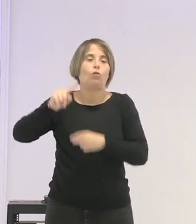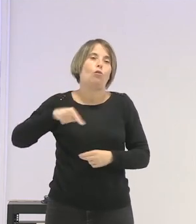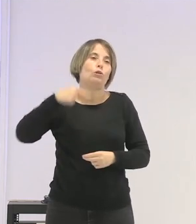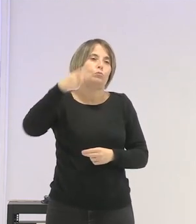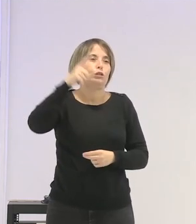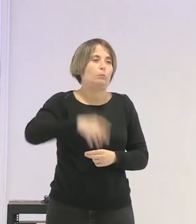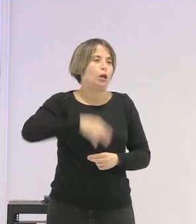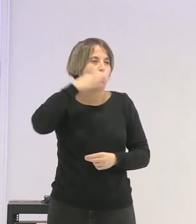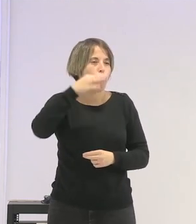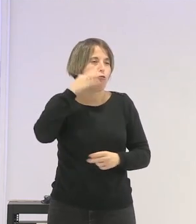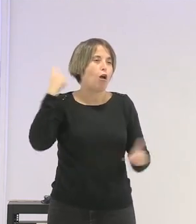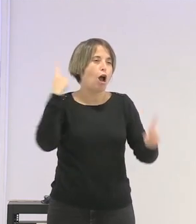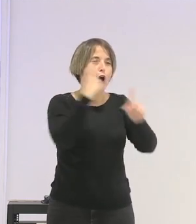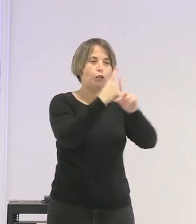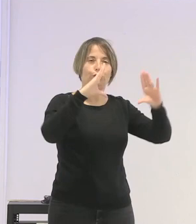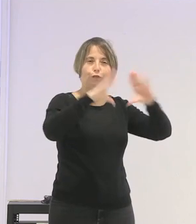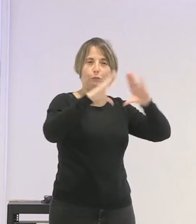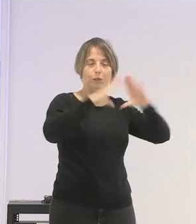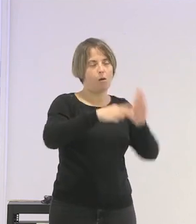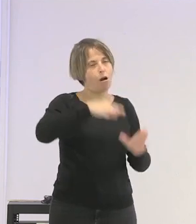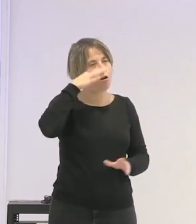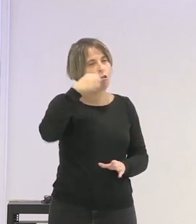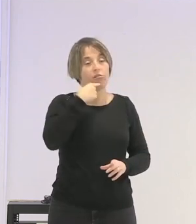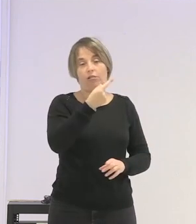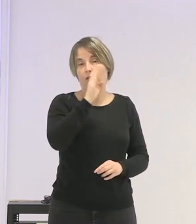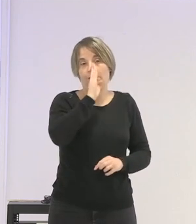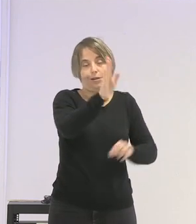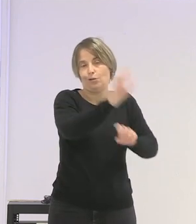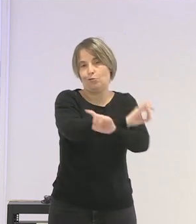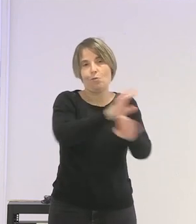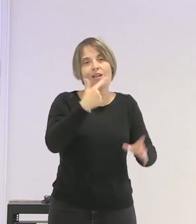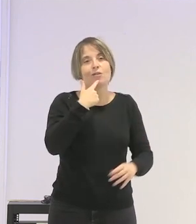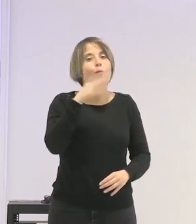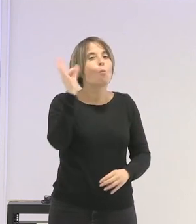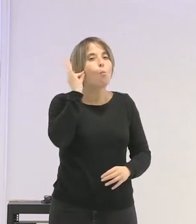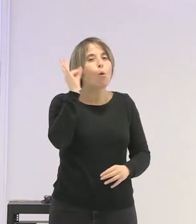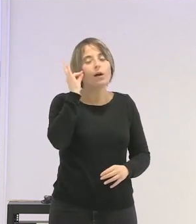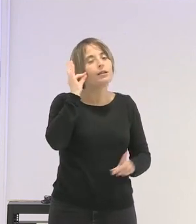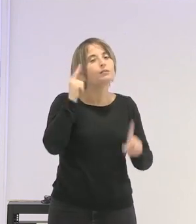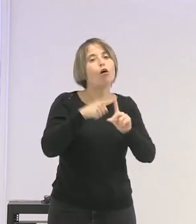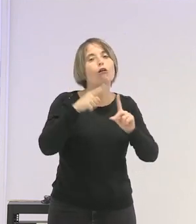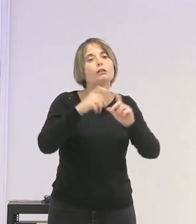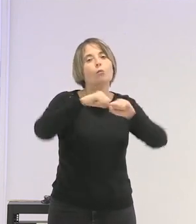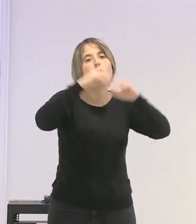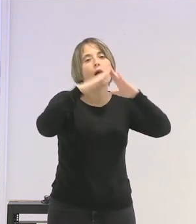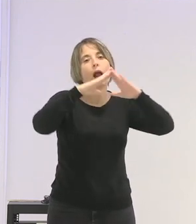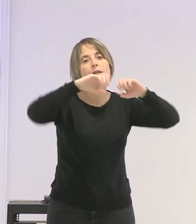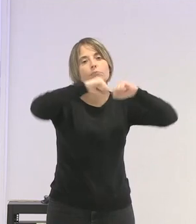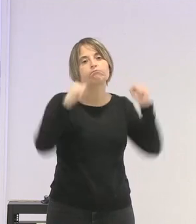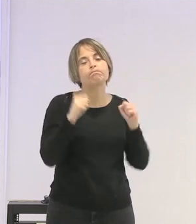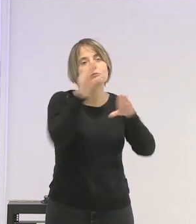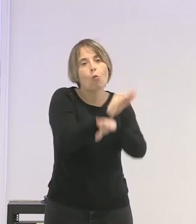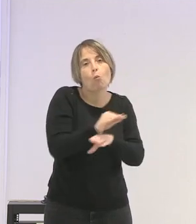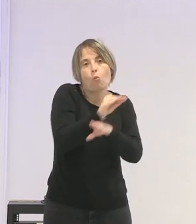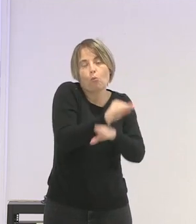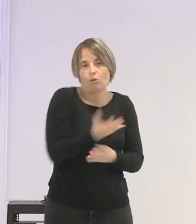más frontalmente antifeministas, ¿no? De estos que dicen directamente que las mujeres nos tenemos que dedicar a criar en el hogar y tal, que es verdad que yo